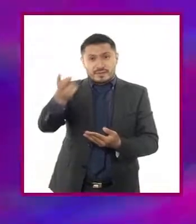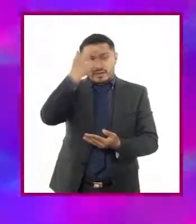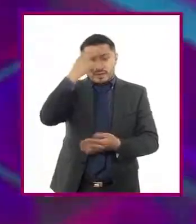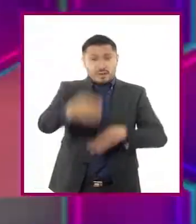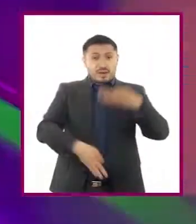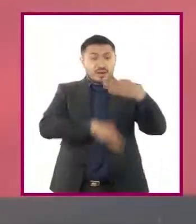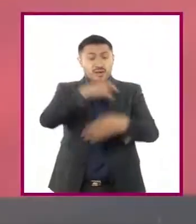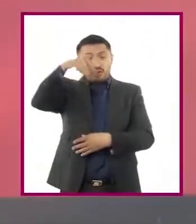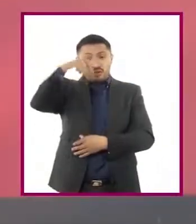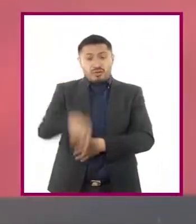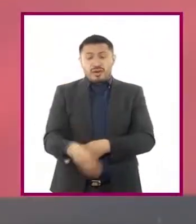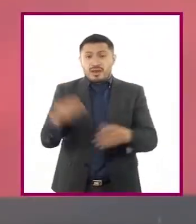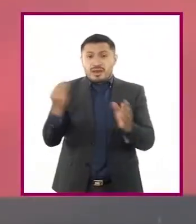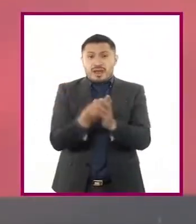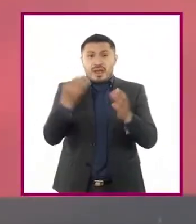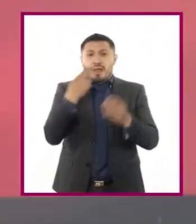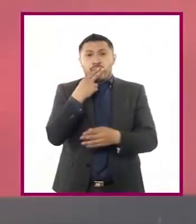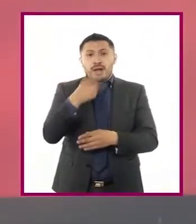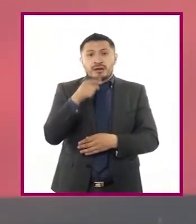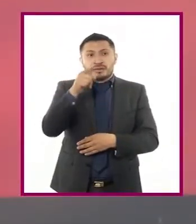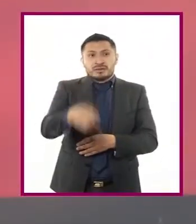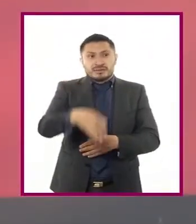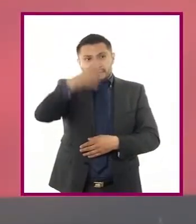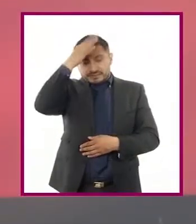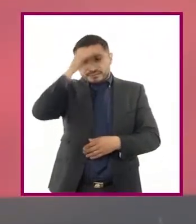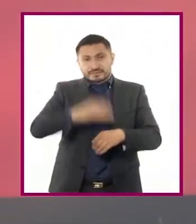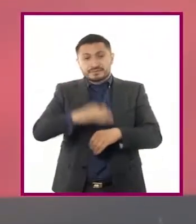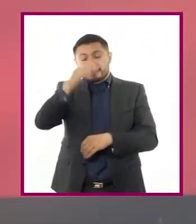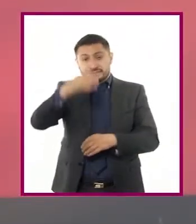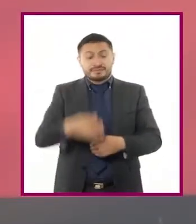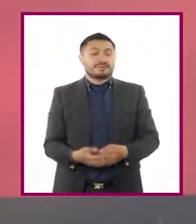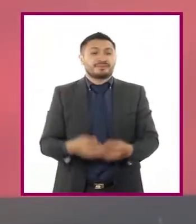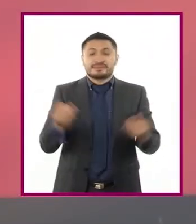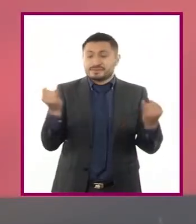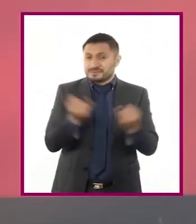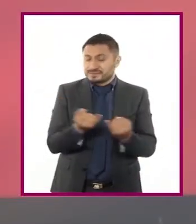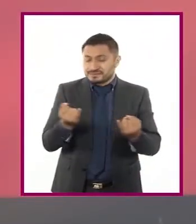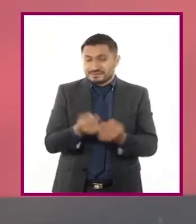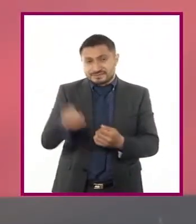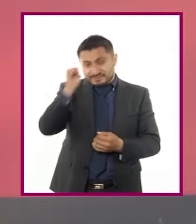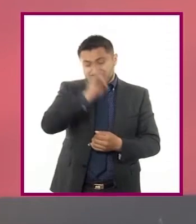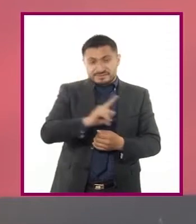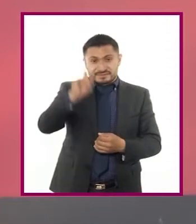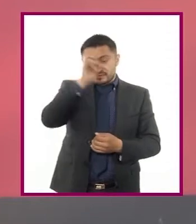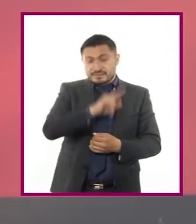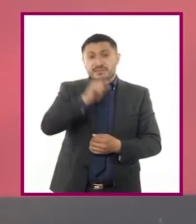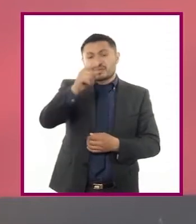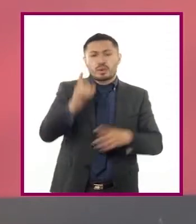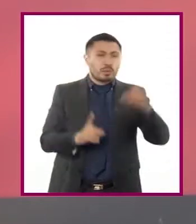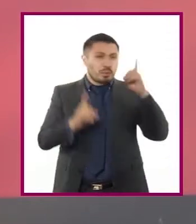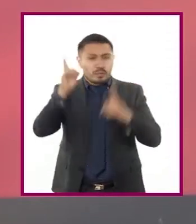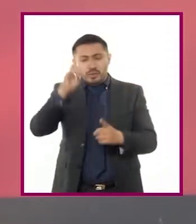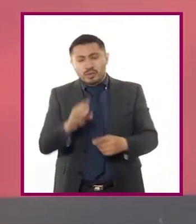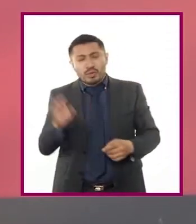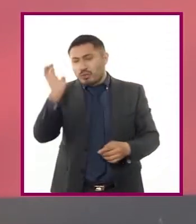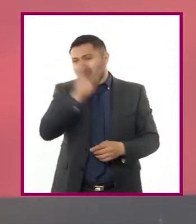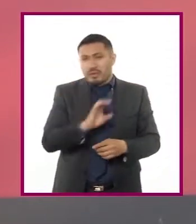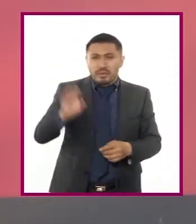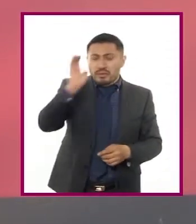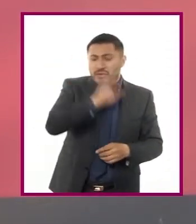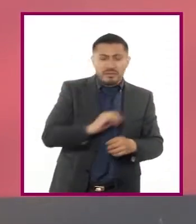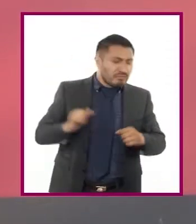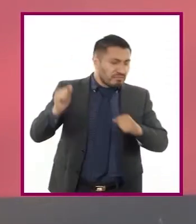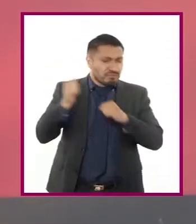todo lo que vean les servirá para reforzar sus conocimientos, así que les recomiendo llevar un registro de las dudas, inquietudes